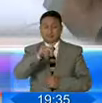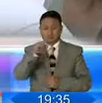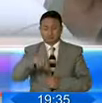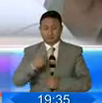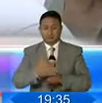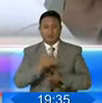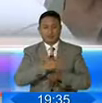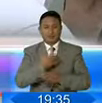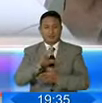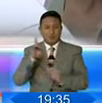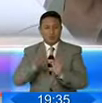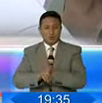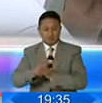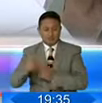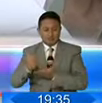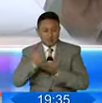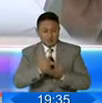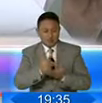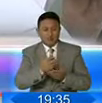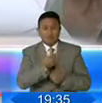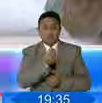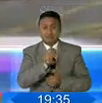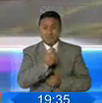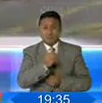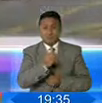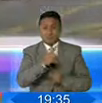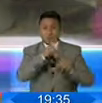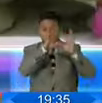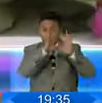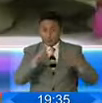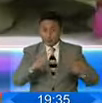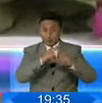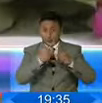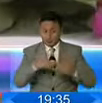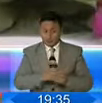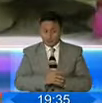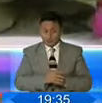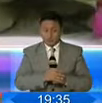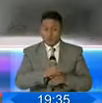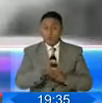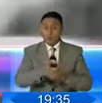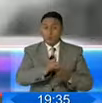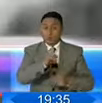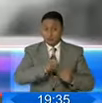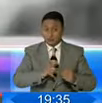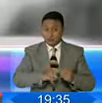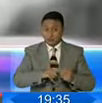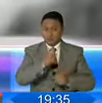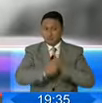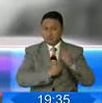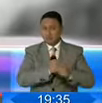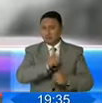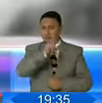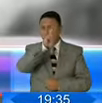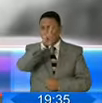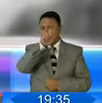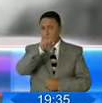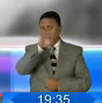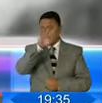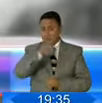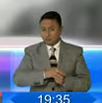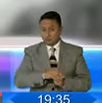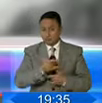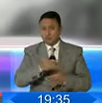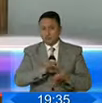negarse a brindar atención médica a una joven francesa víctima de un asalto y que murió en la ciudad de Quito en el 2009, explicó lo ocurrido